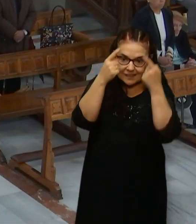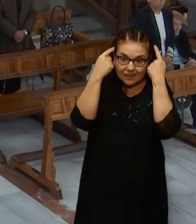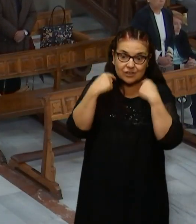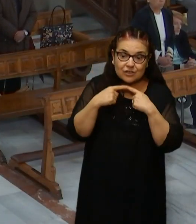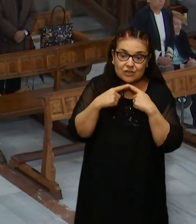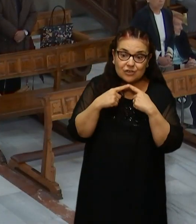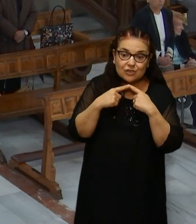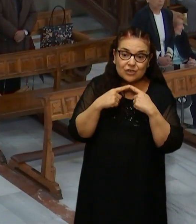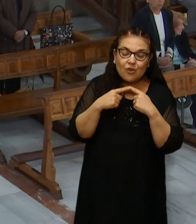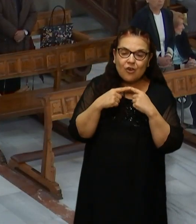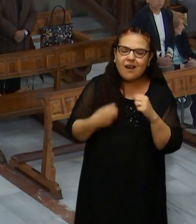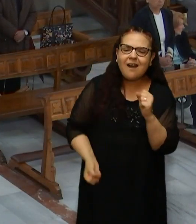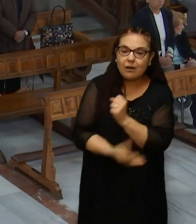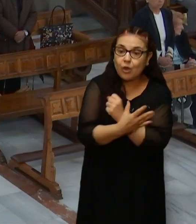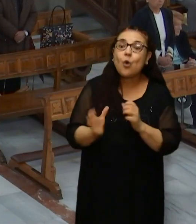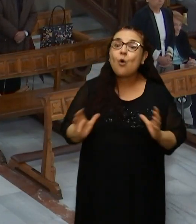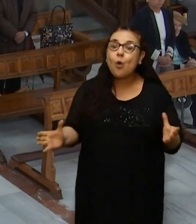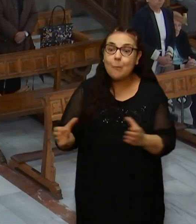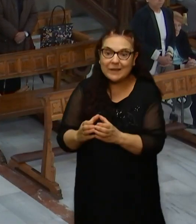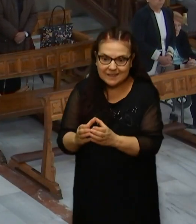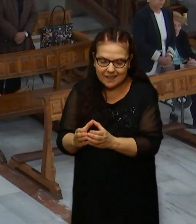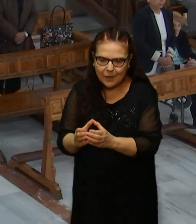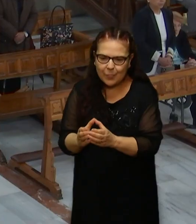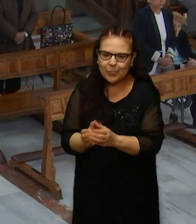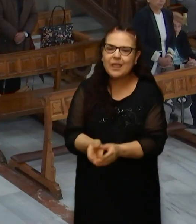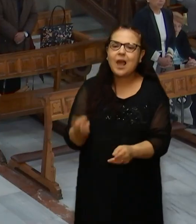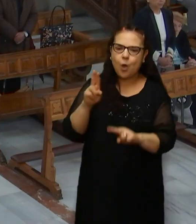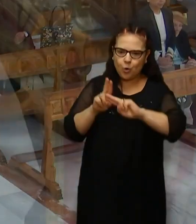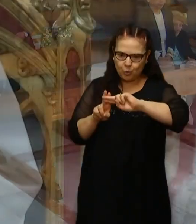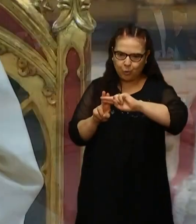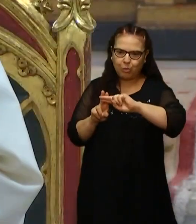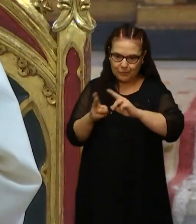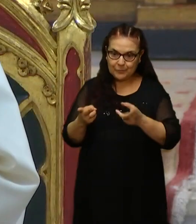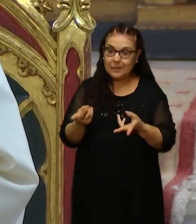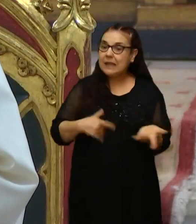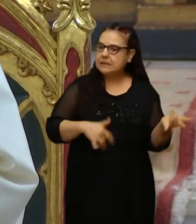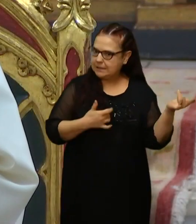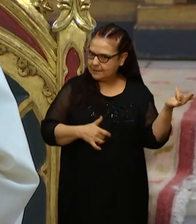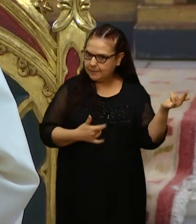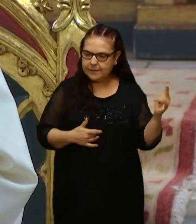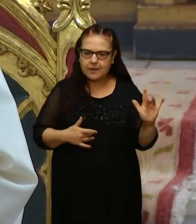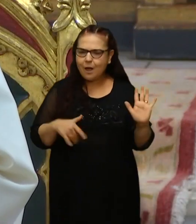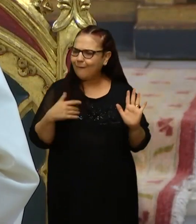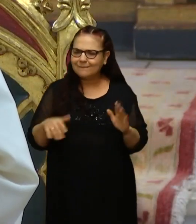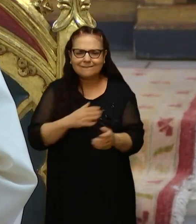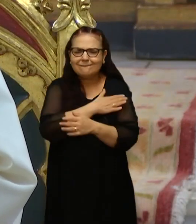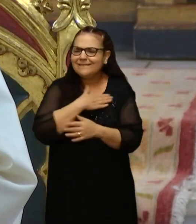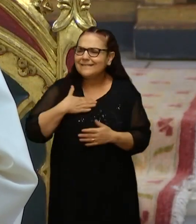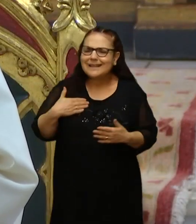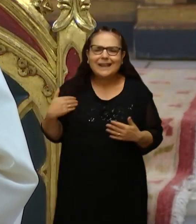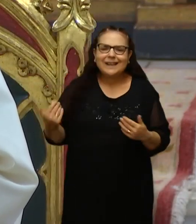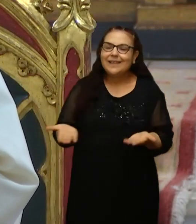la Compañía de la Cruz, que, como digo, en Sevilla es querida,